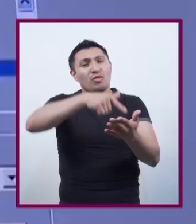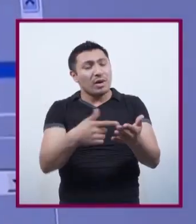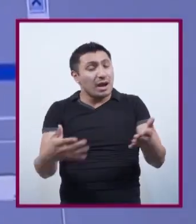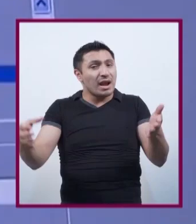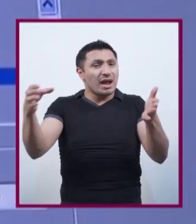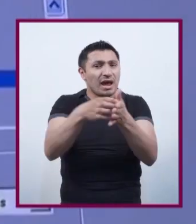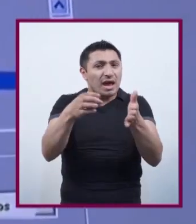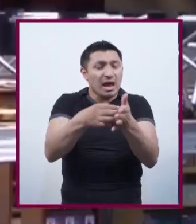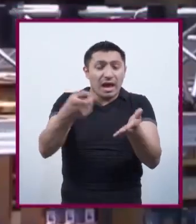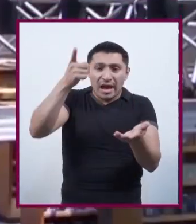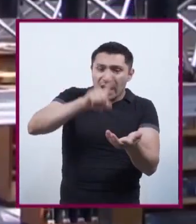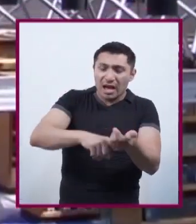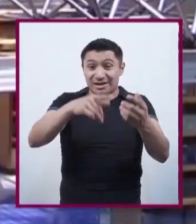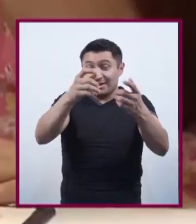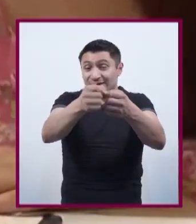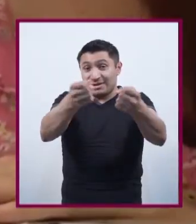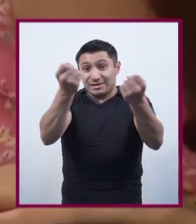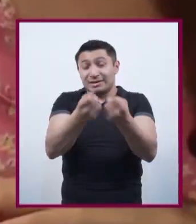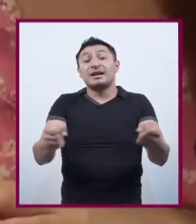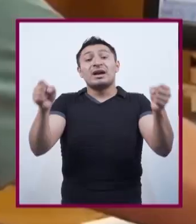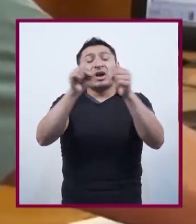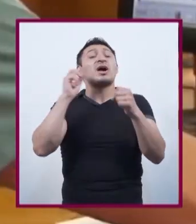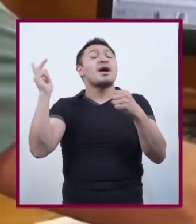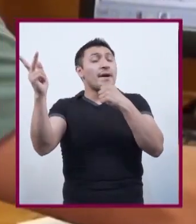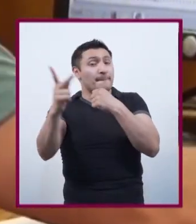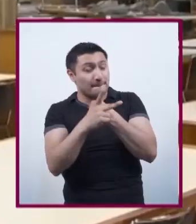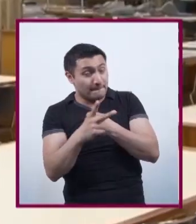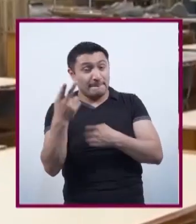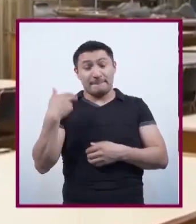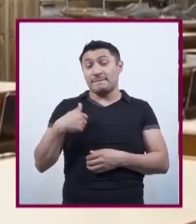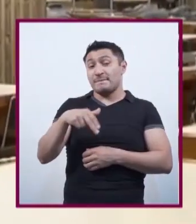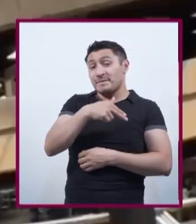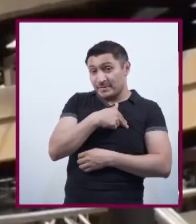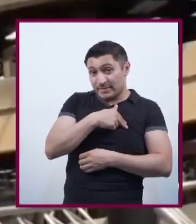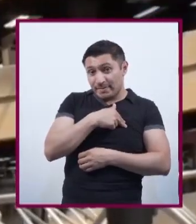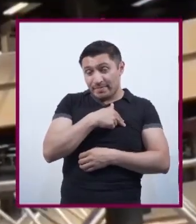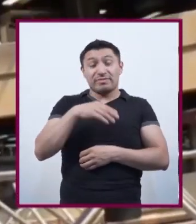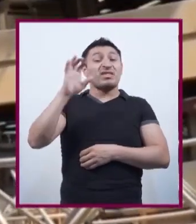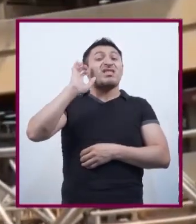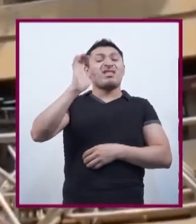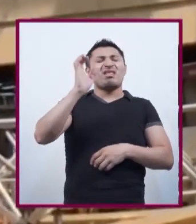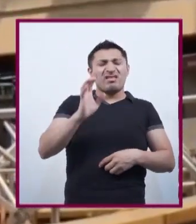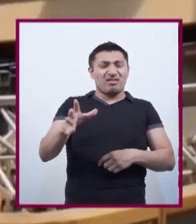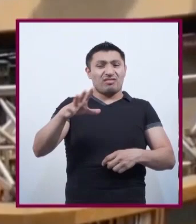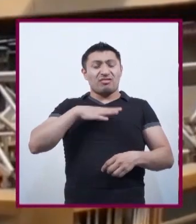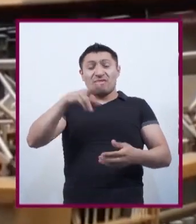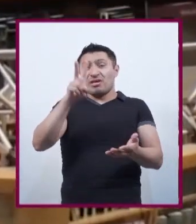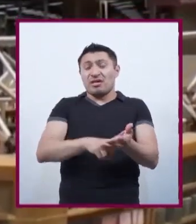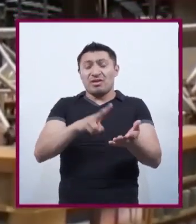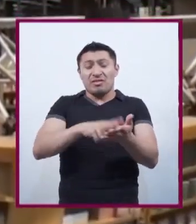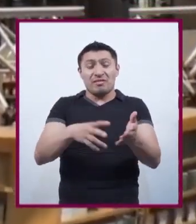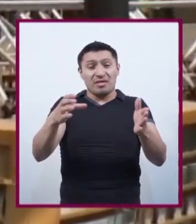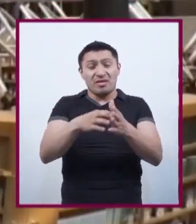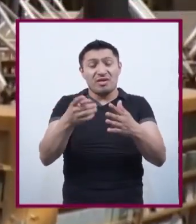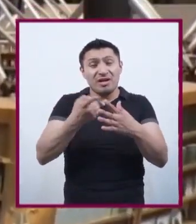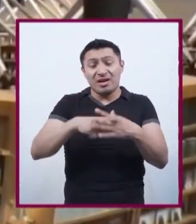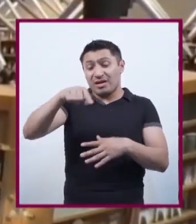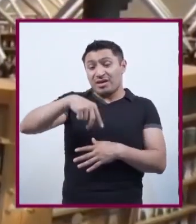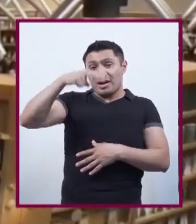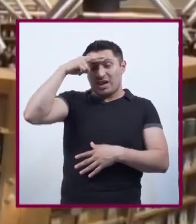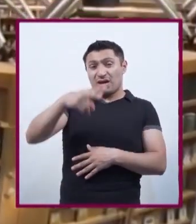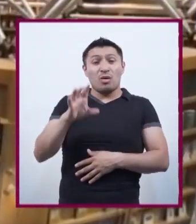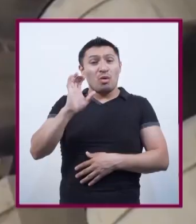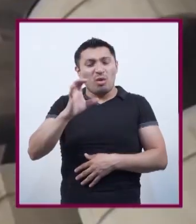caja que contiene la luz, el alma de una sociedad, de un país, de nosotros. ¿Cuándo surge